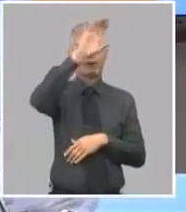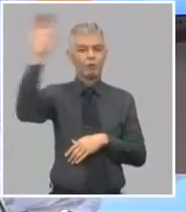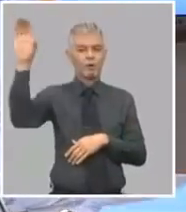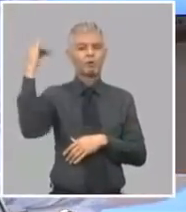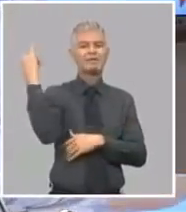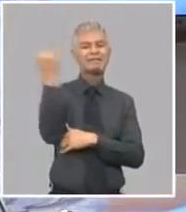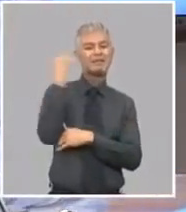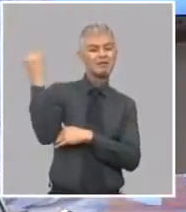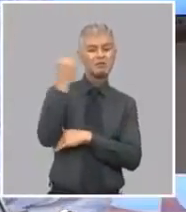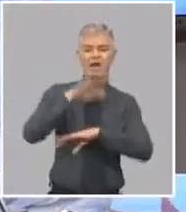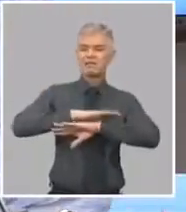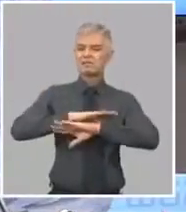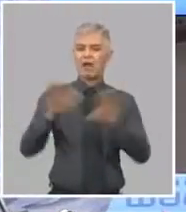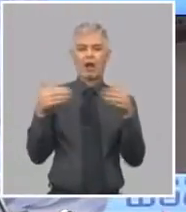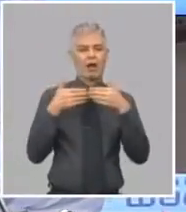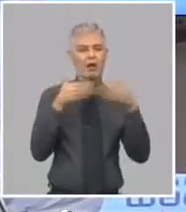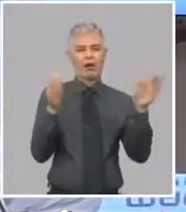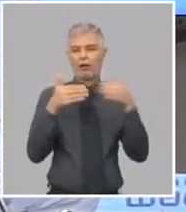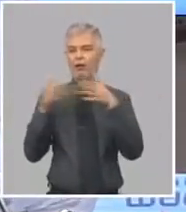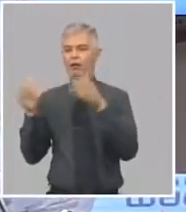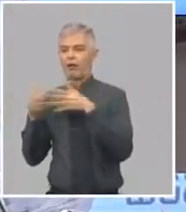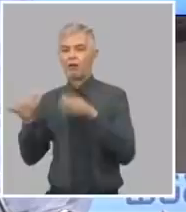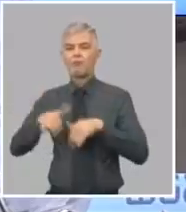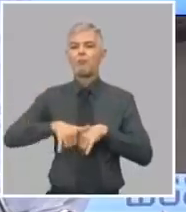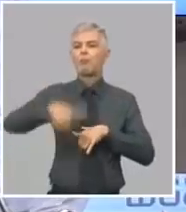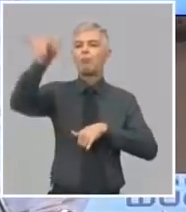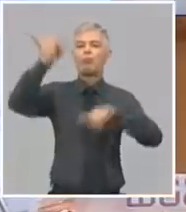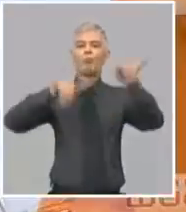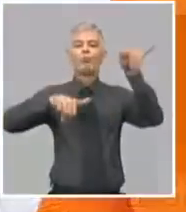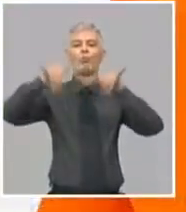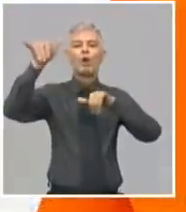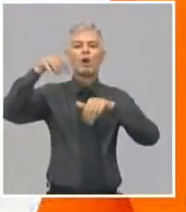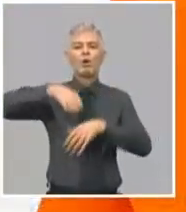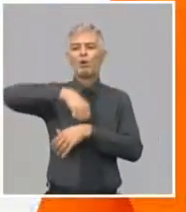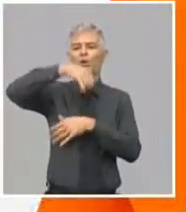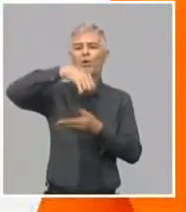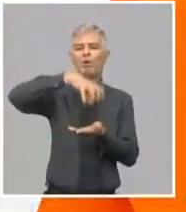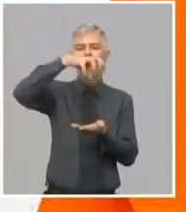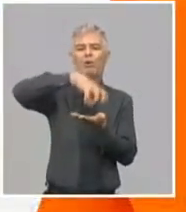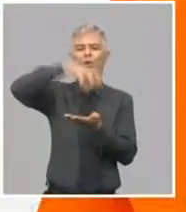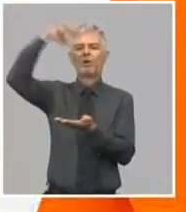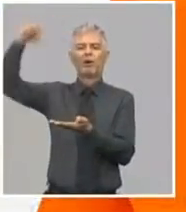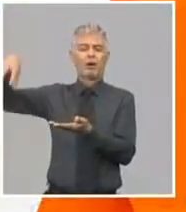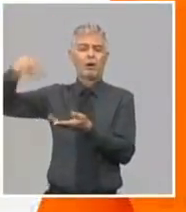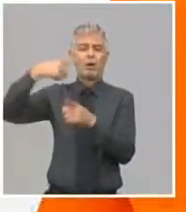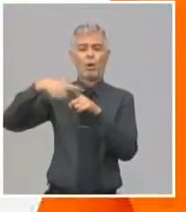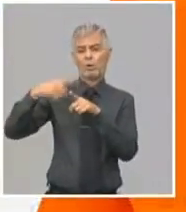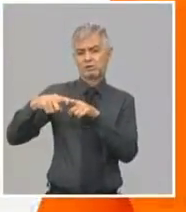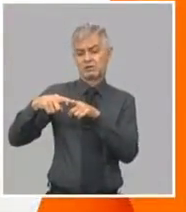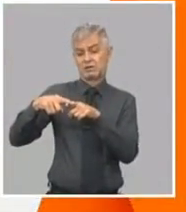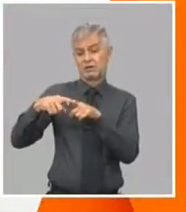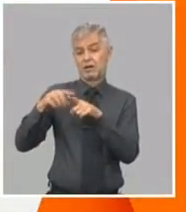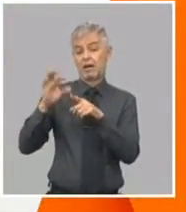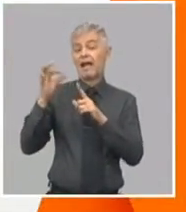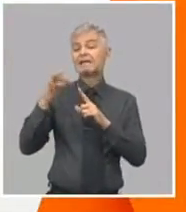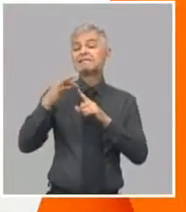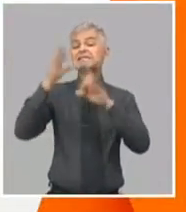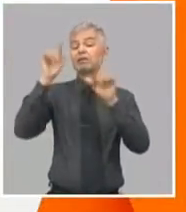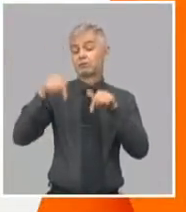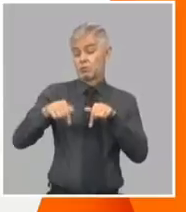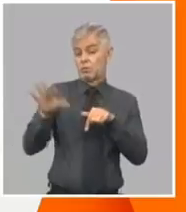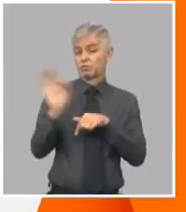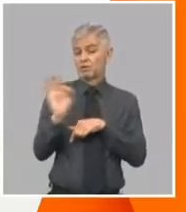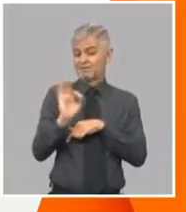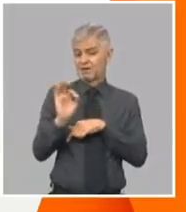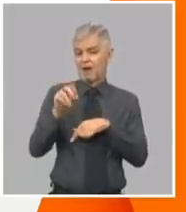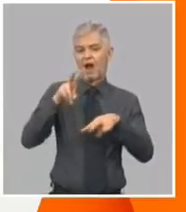encuentran abiertos para vuelos comerciales, excepto el aeropuerto de La Habana, que se mantendrá limitado para